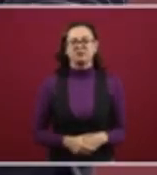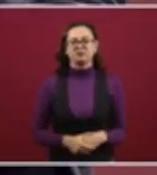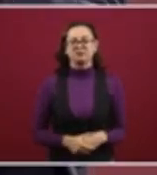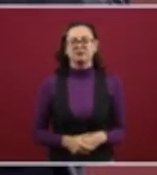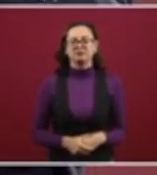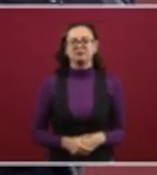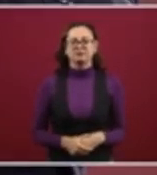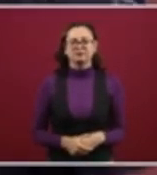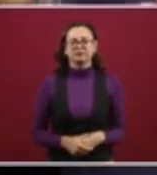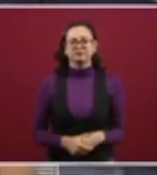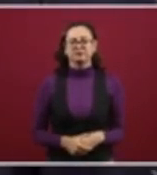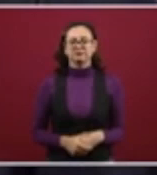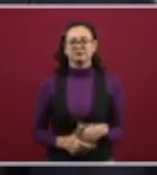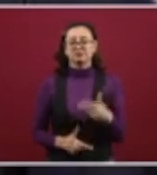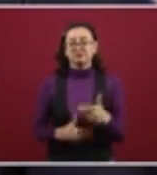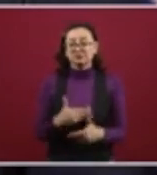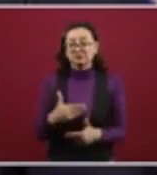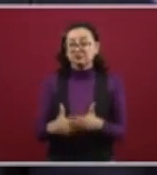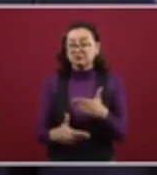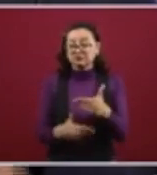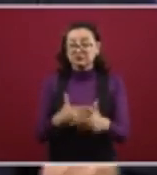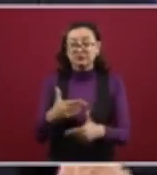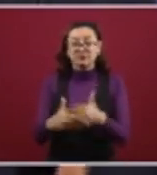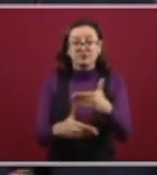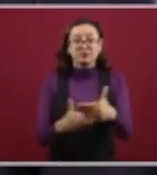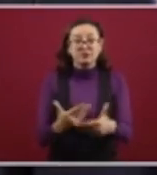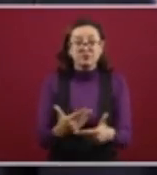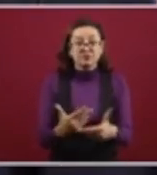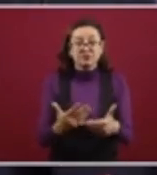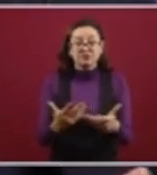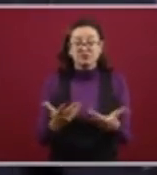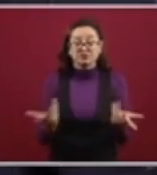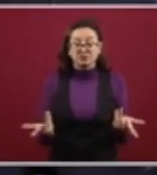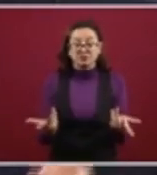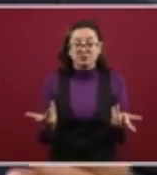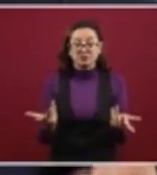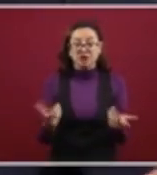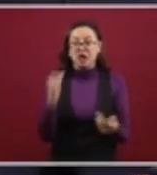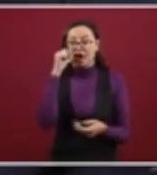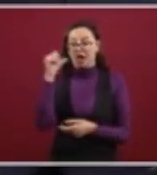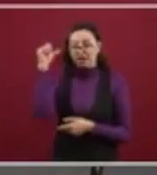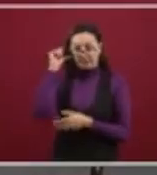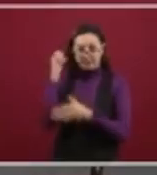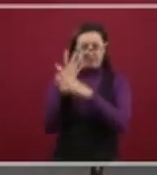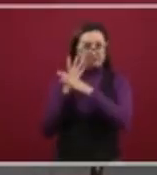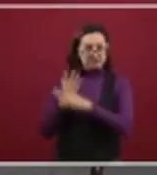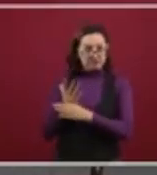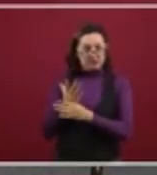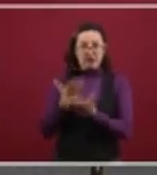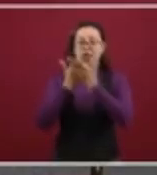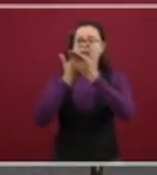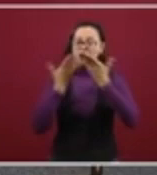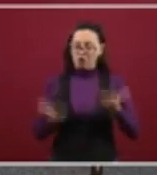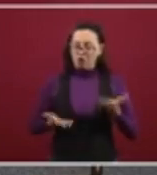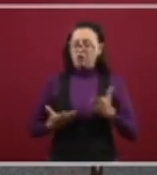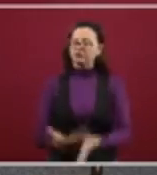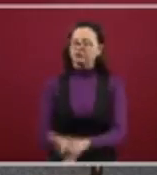Y al final, en una democracia, lo dije ayer, lo repito ahora,